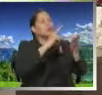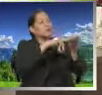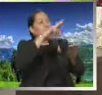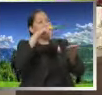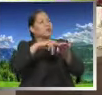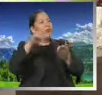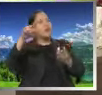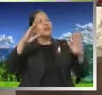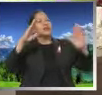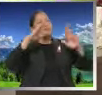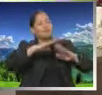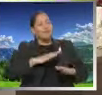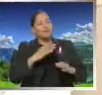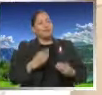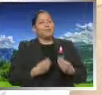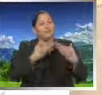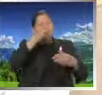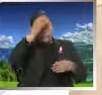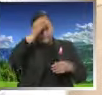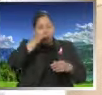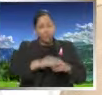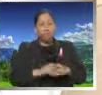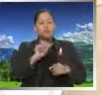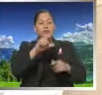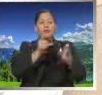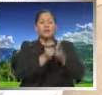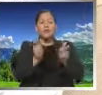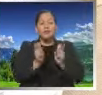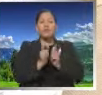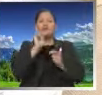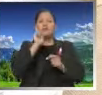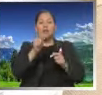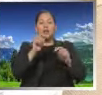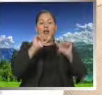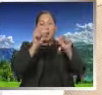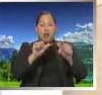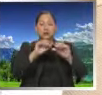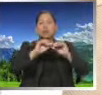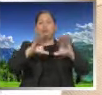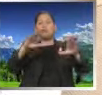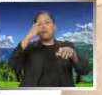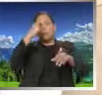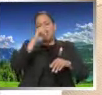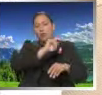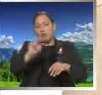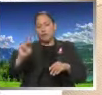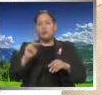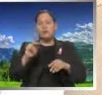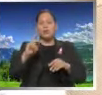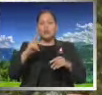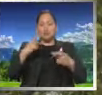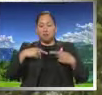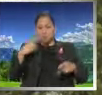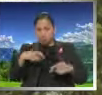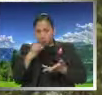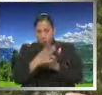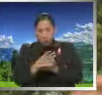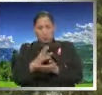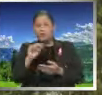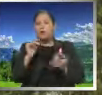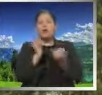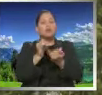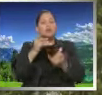la idea de estos grupos era básicamente democratizar el arte. Así es. ¿No? Era que la finalidad. Gente tuviera acceso a él, ¿no? Exacto,